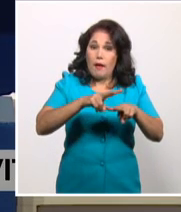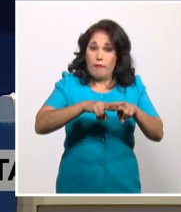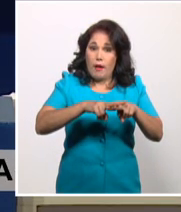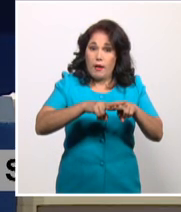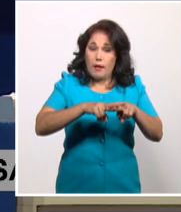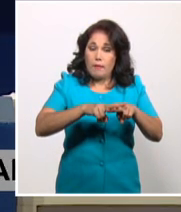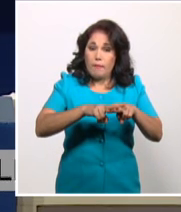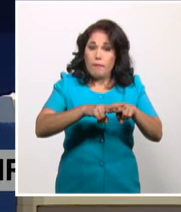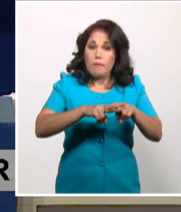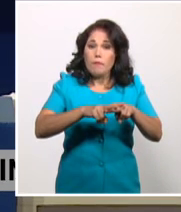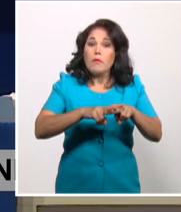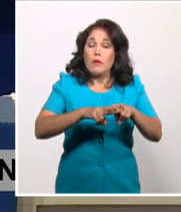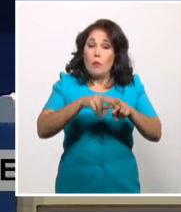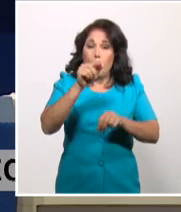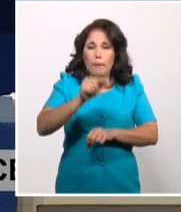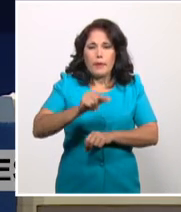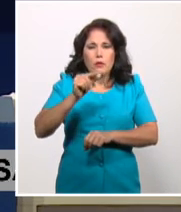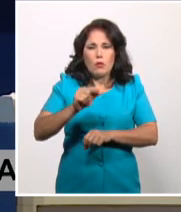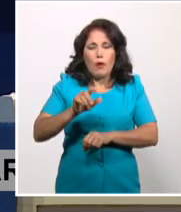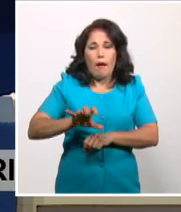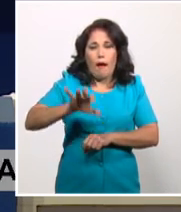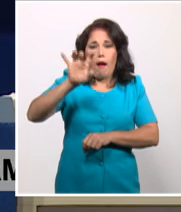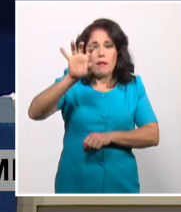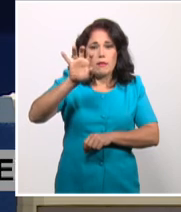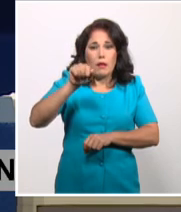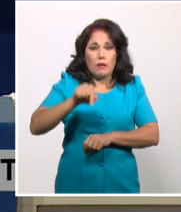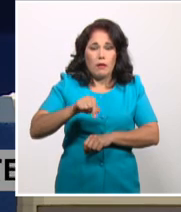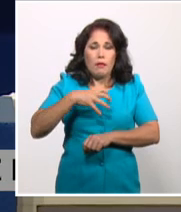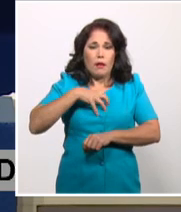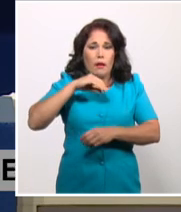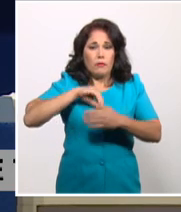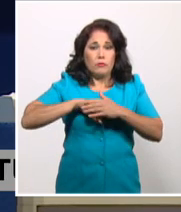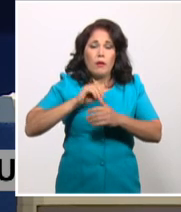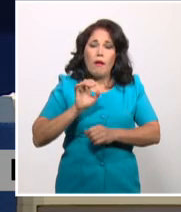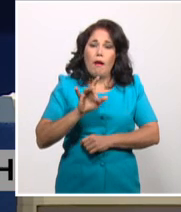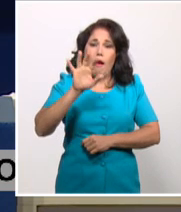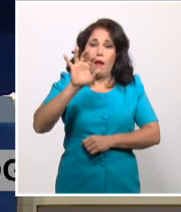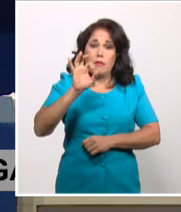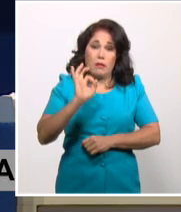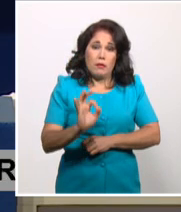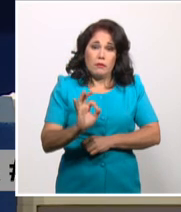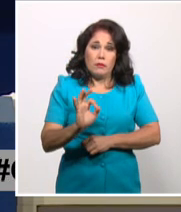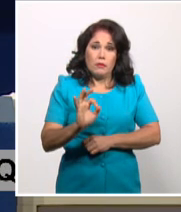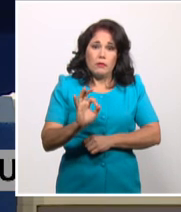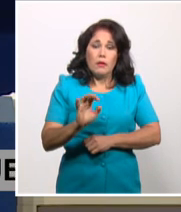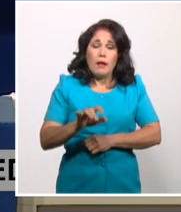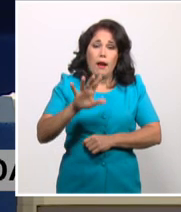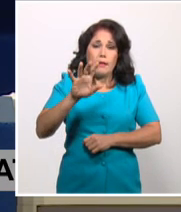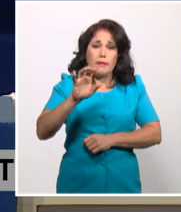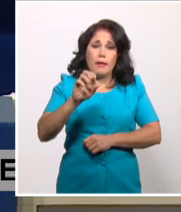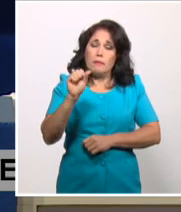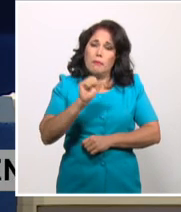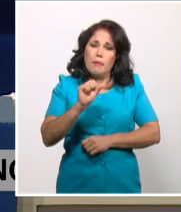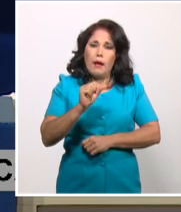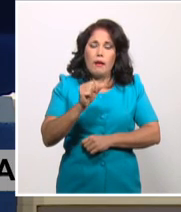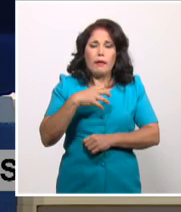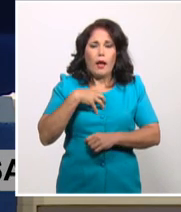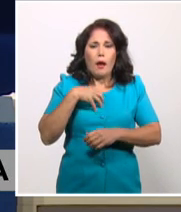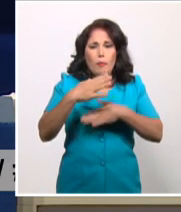que era un paciente oncológico que tenía una patología, una tumoración maligna, tenía